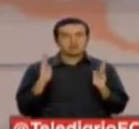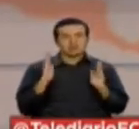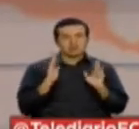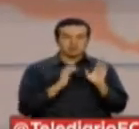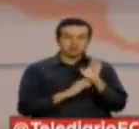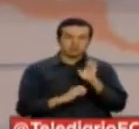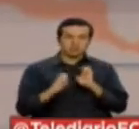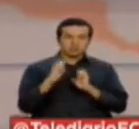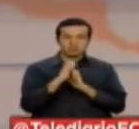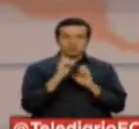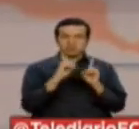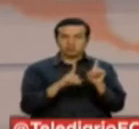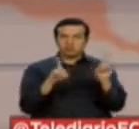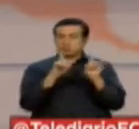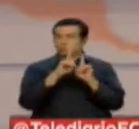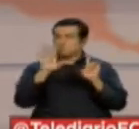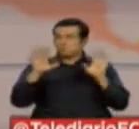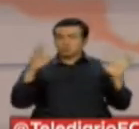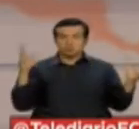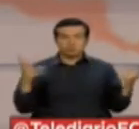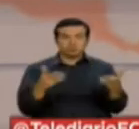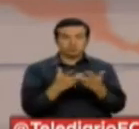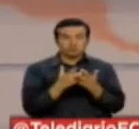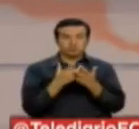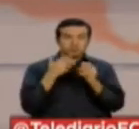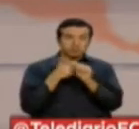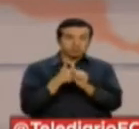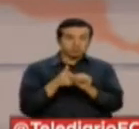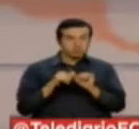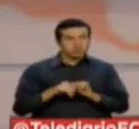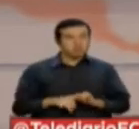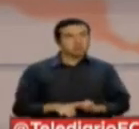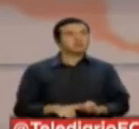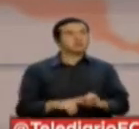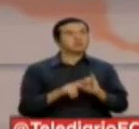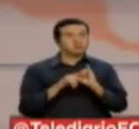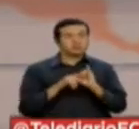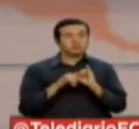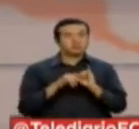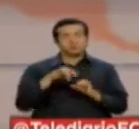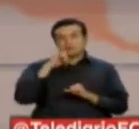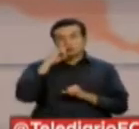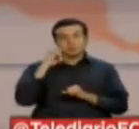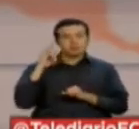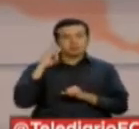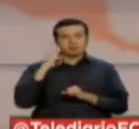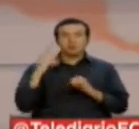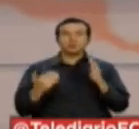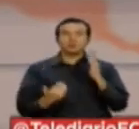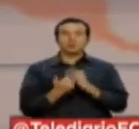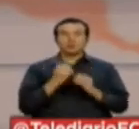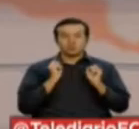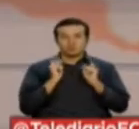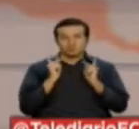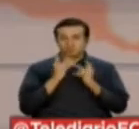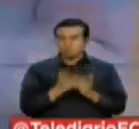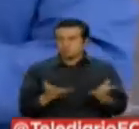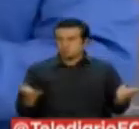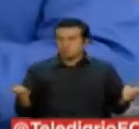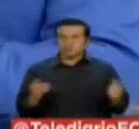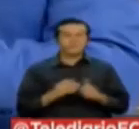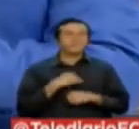estamos cruzando las bases de datos para crear este seguimiento nominal y asegurarles a los niños una nueva oportunidad. Si